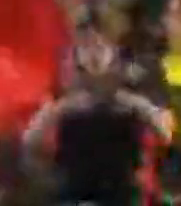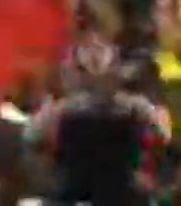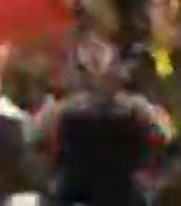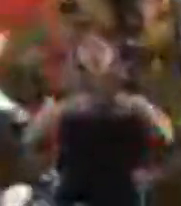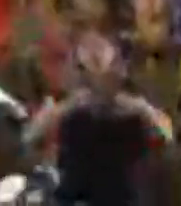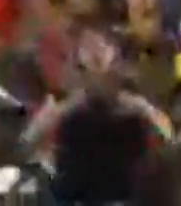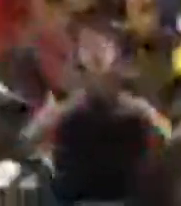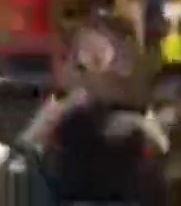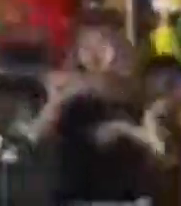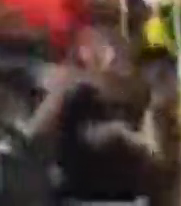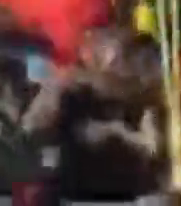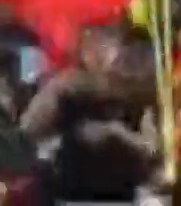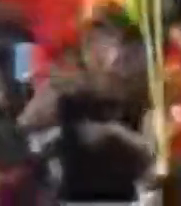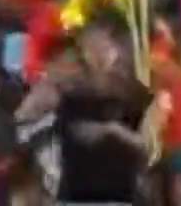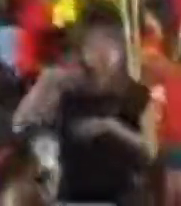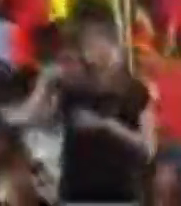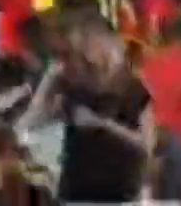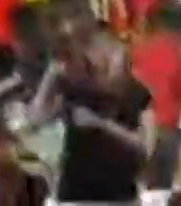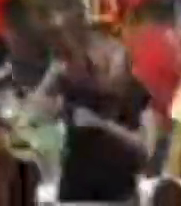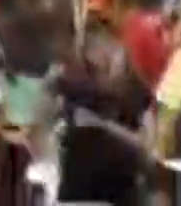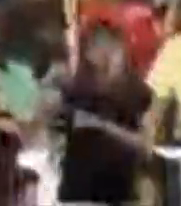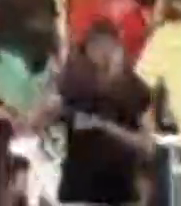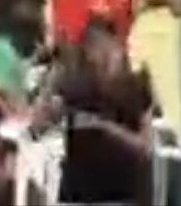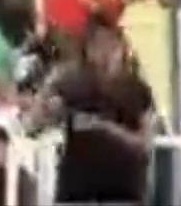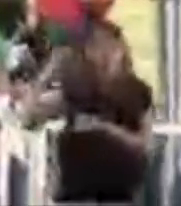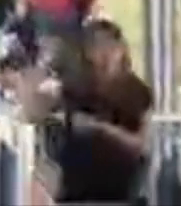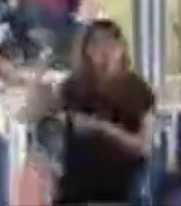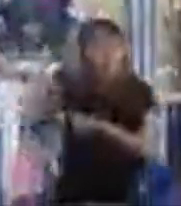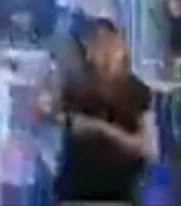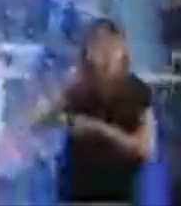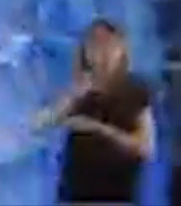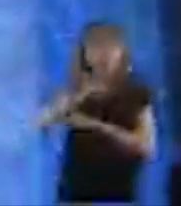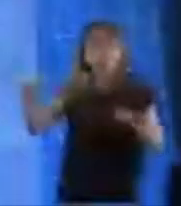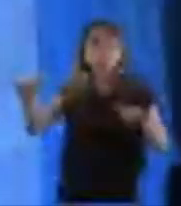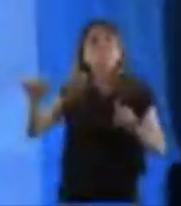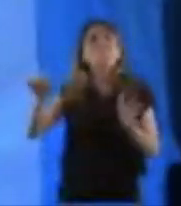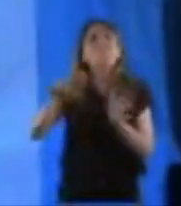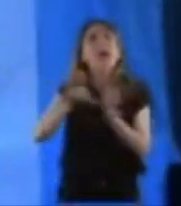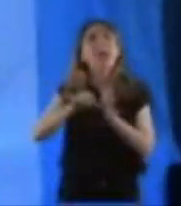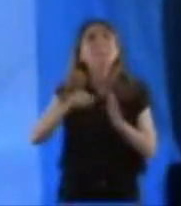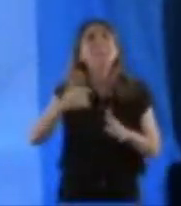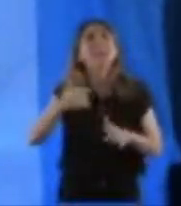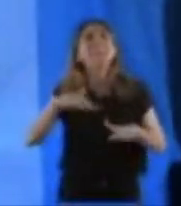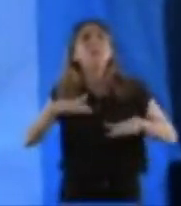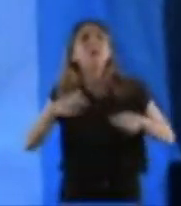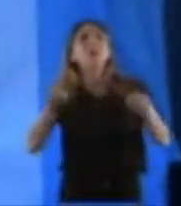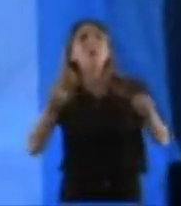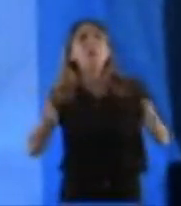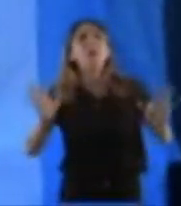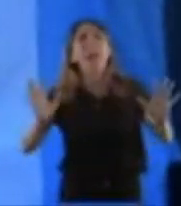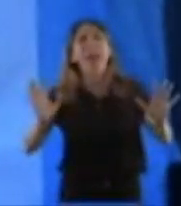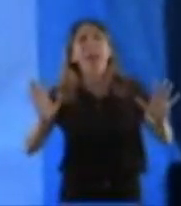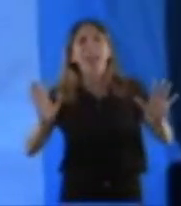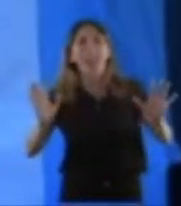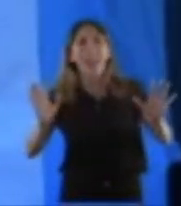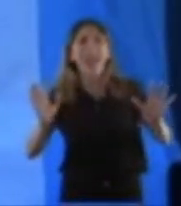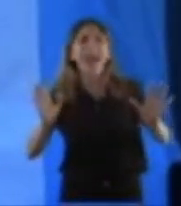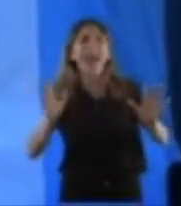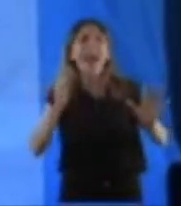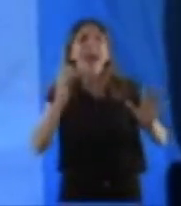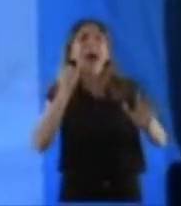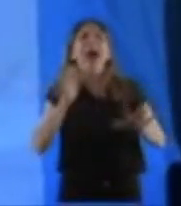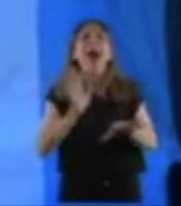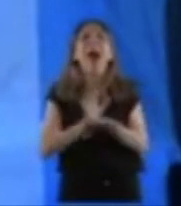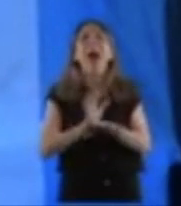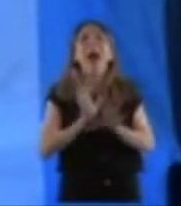Domingo Perón, en un momento dijo, cuando el país está bien, es un derecho adquirido ser